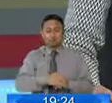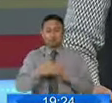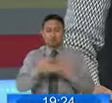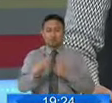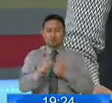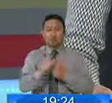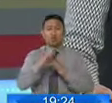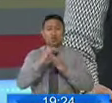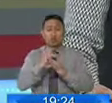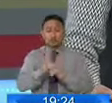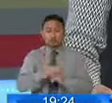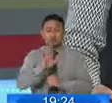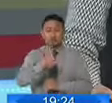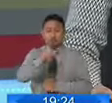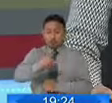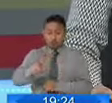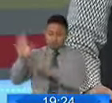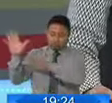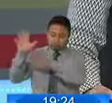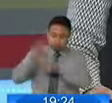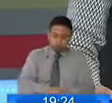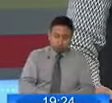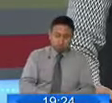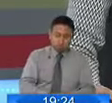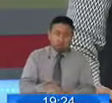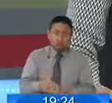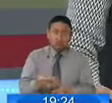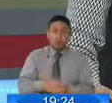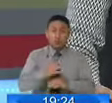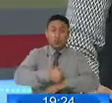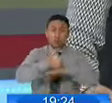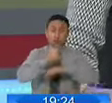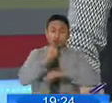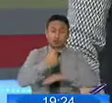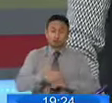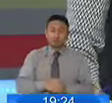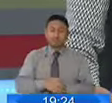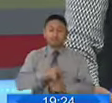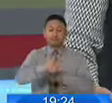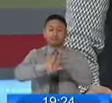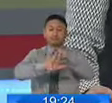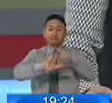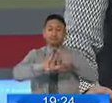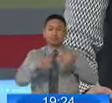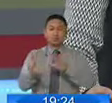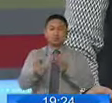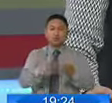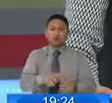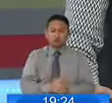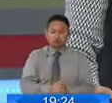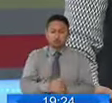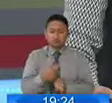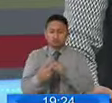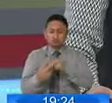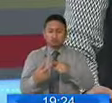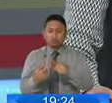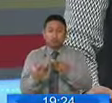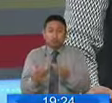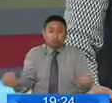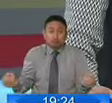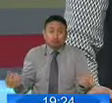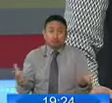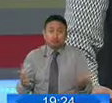caído sobre 5 personas, según se confirmó por parte de las autoridades. 3 de ellas habrían muerto, mientras que las otras